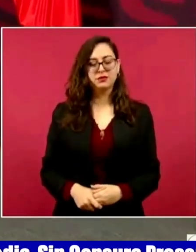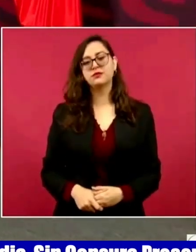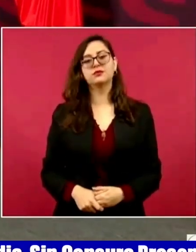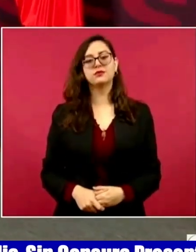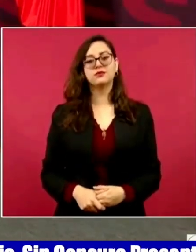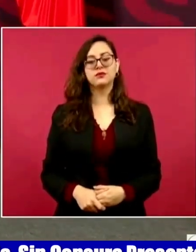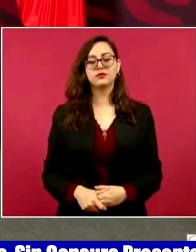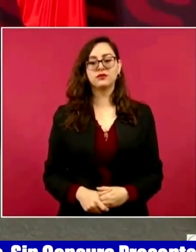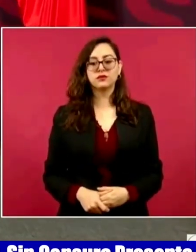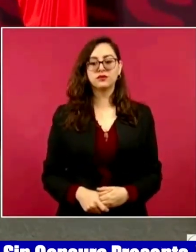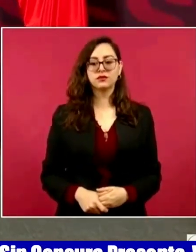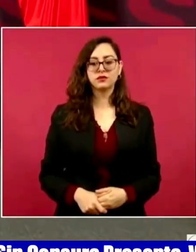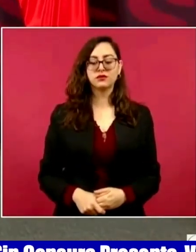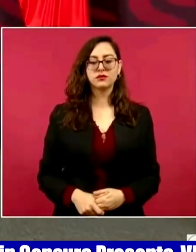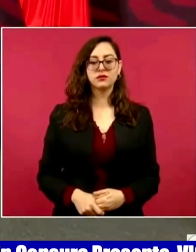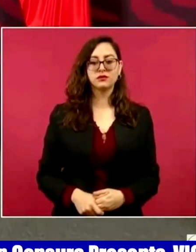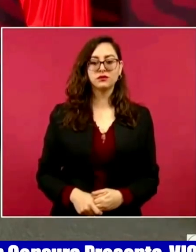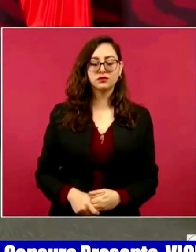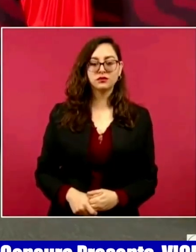la